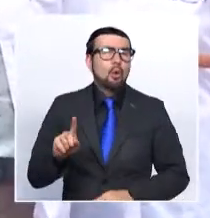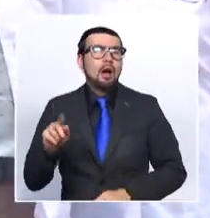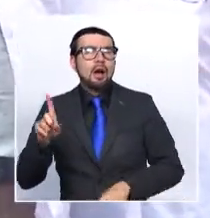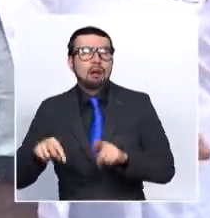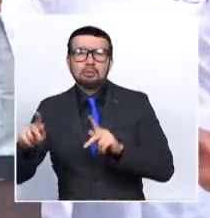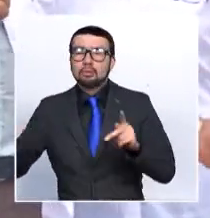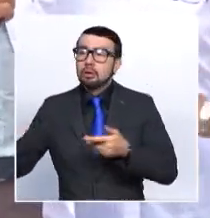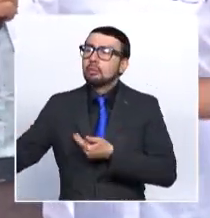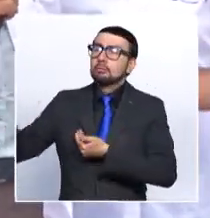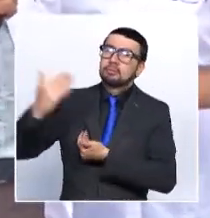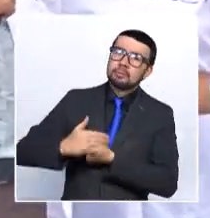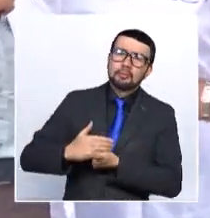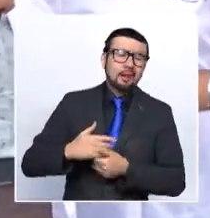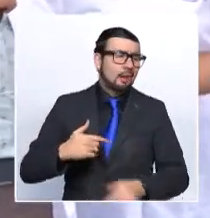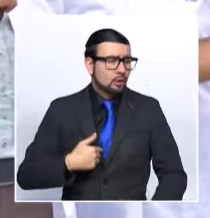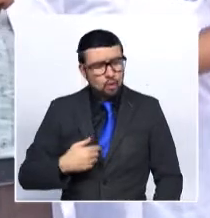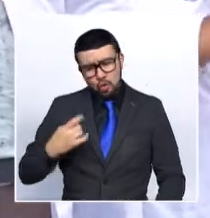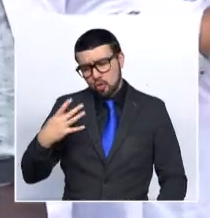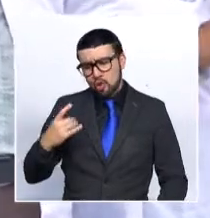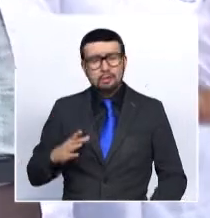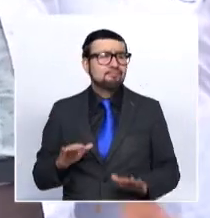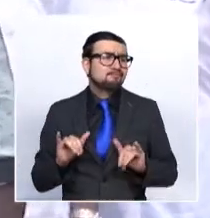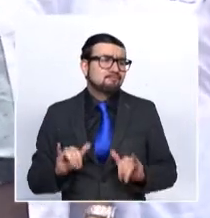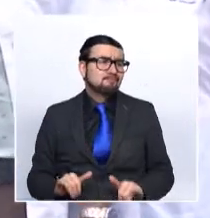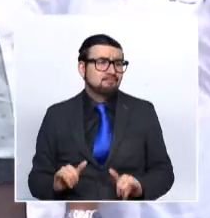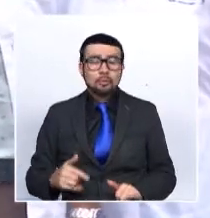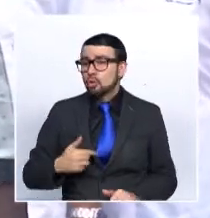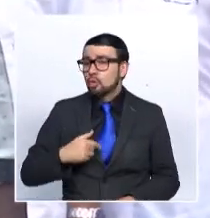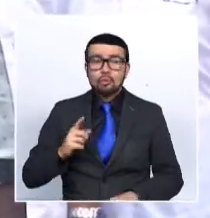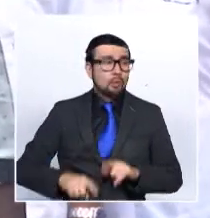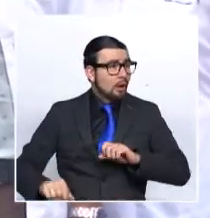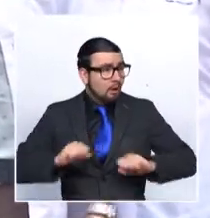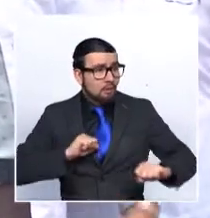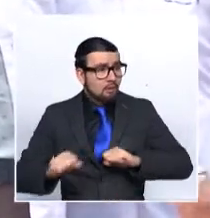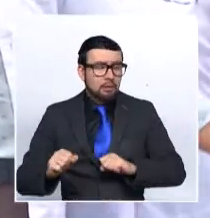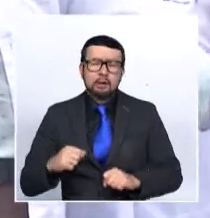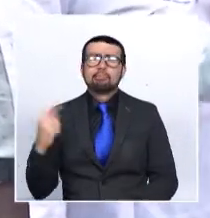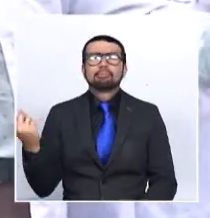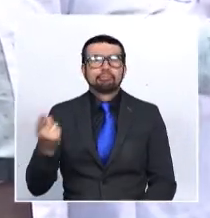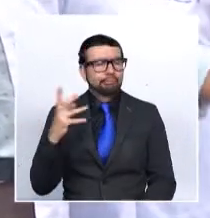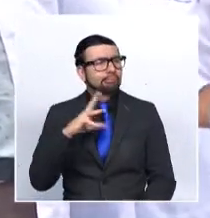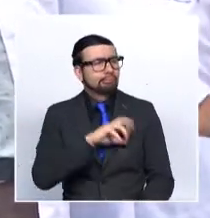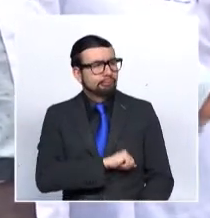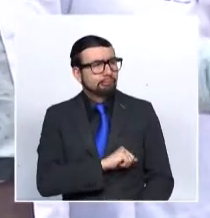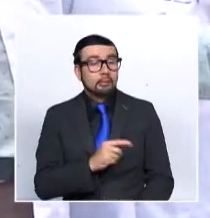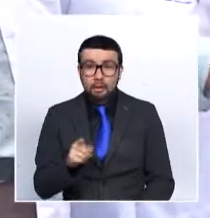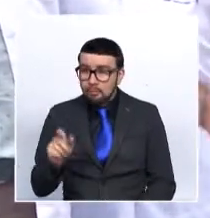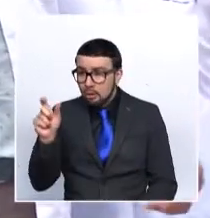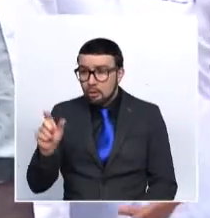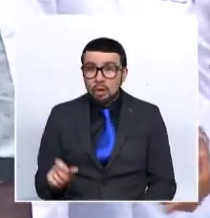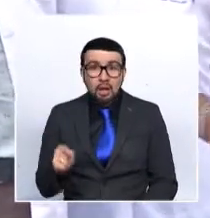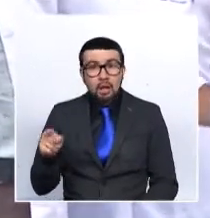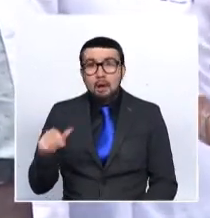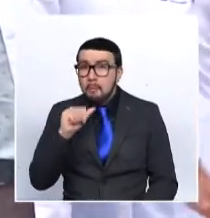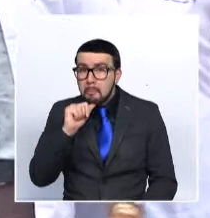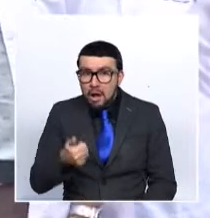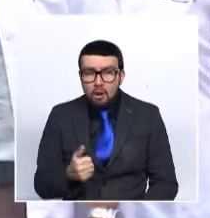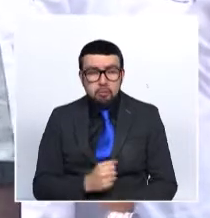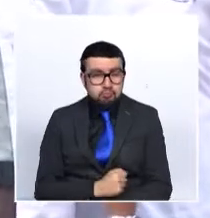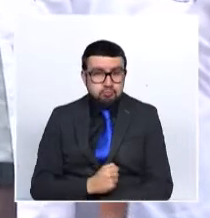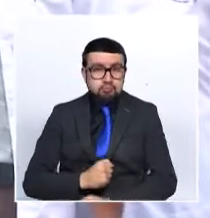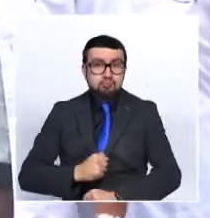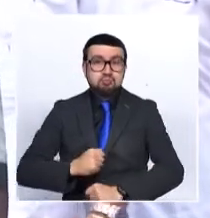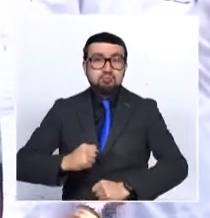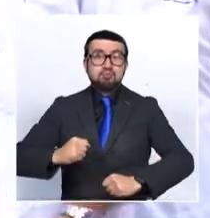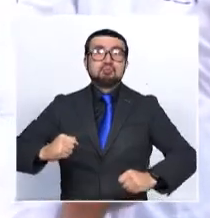consulta y le han dicho que porque tiene un dolor en cualquier parte no puede volver a hacer ejercicio. El paciente se empeora, se engorda más y su cuadro